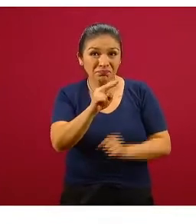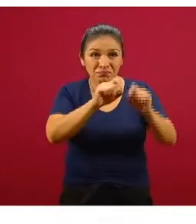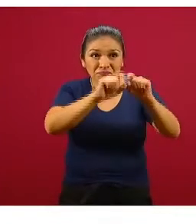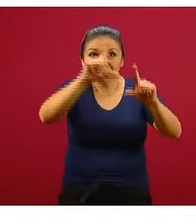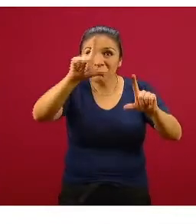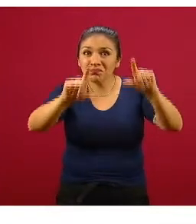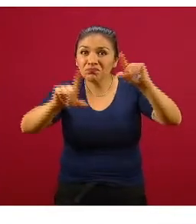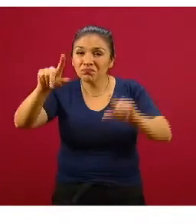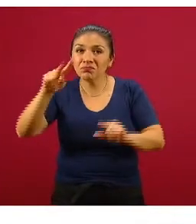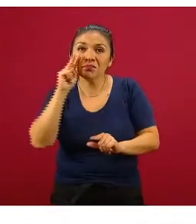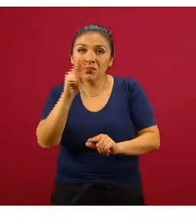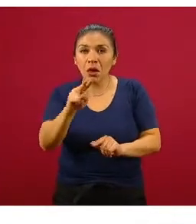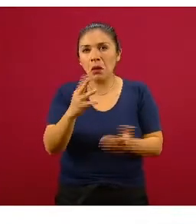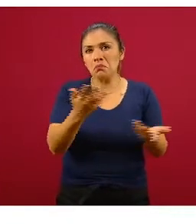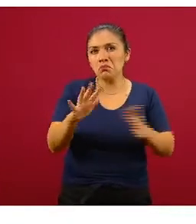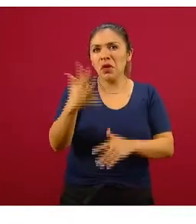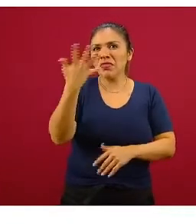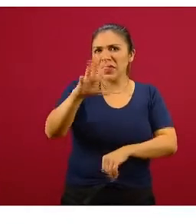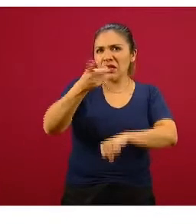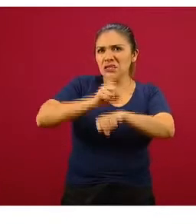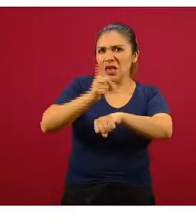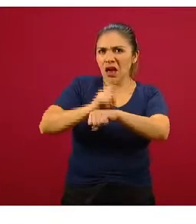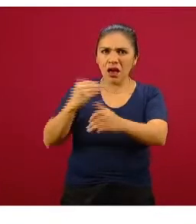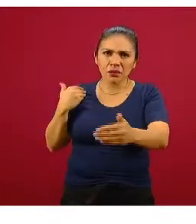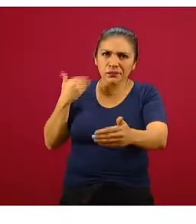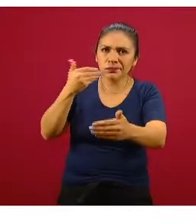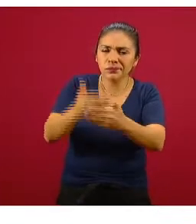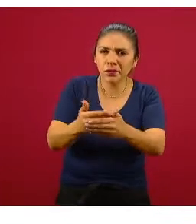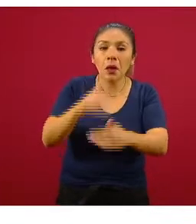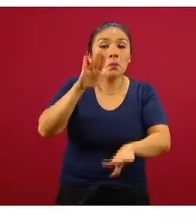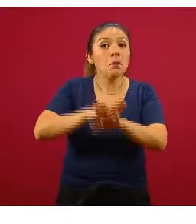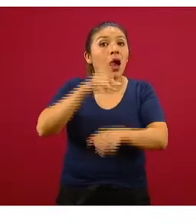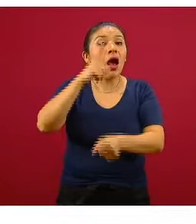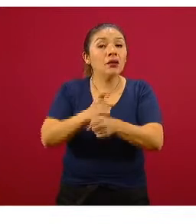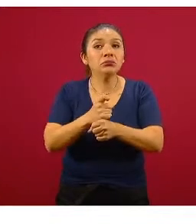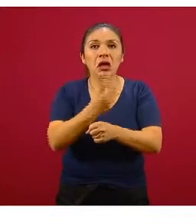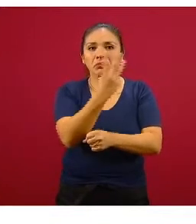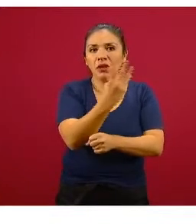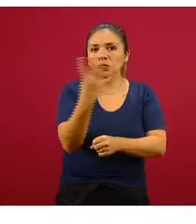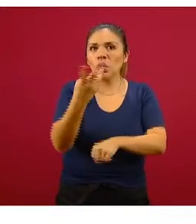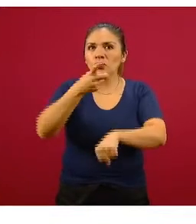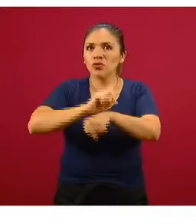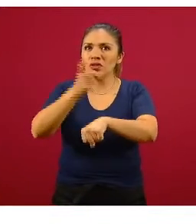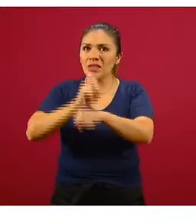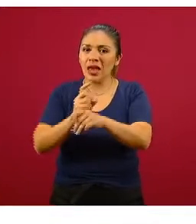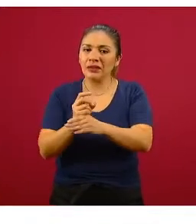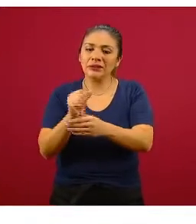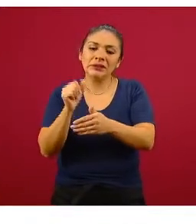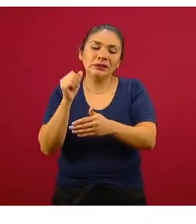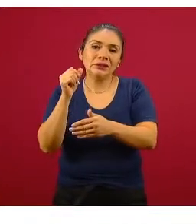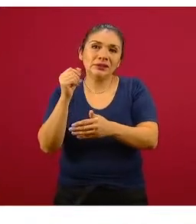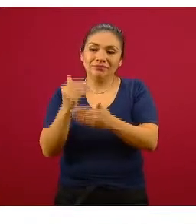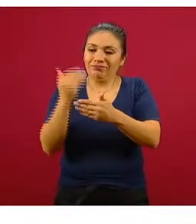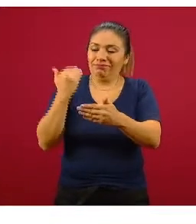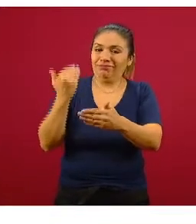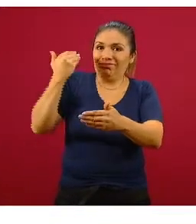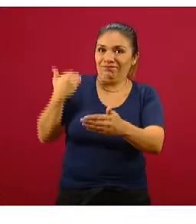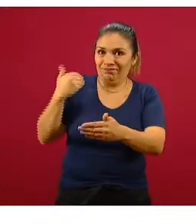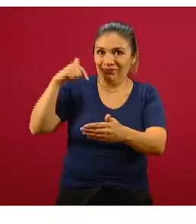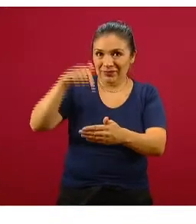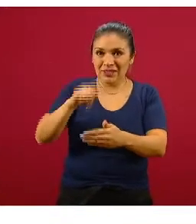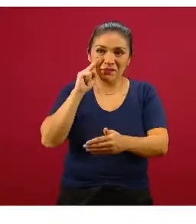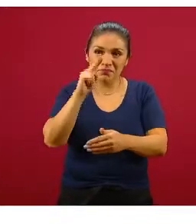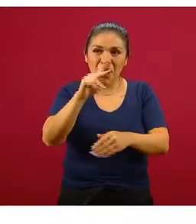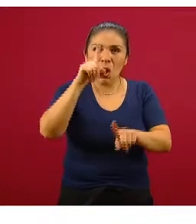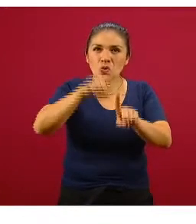al menos los últimos 10 días y sobre todo de los 3 o 4 días más hacia atrás, digamos, donde están